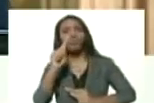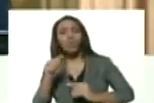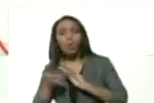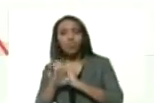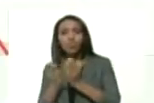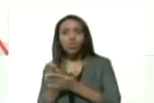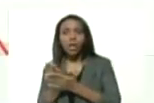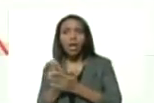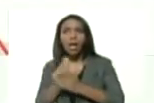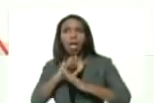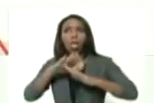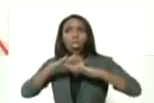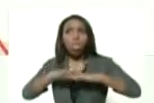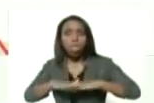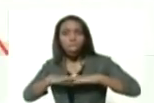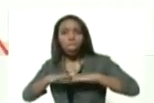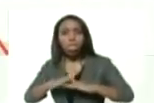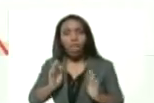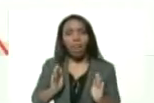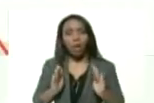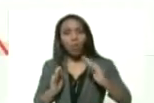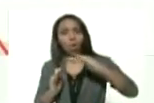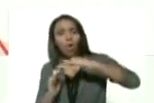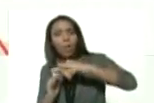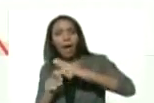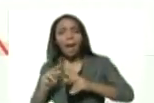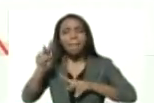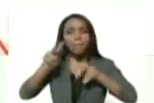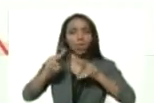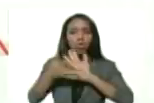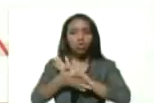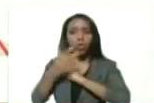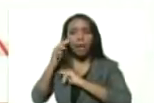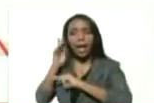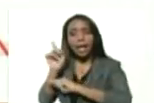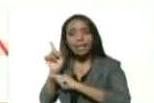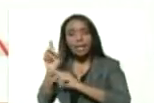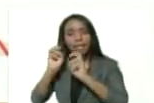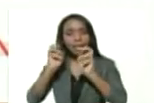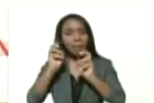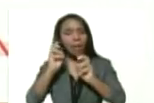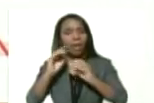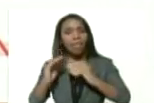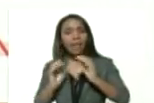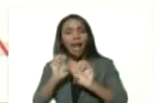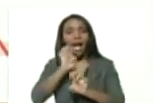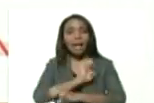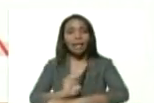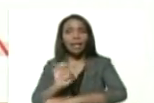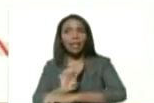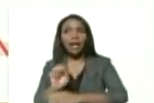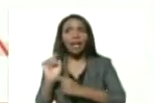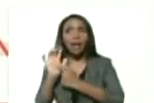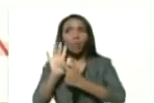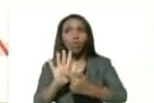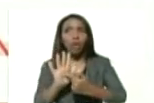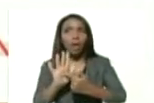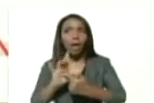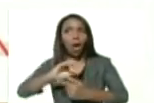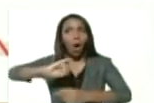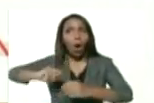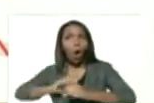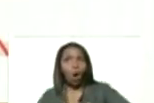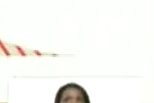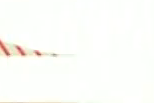curvas aplanar la curva la curva exponencial todo eso ahora la curva que la mostraba el doctor jorge rodríguez